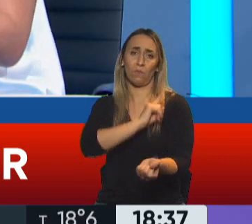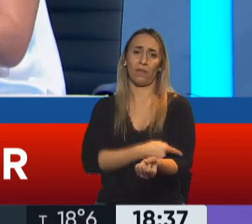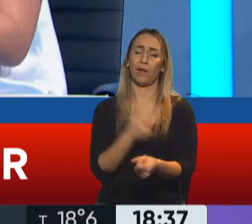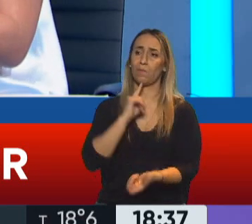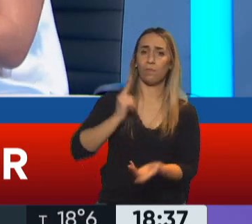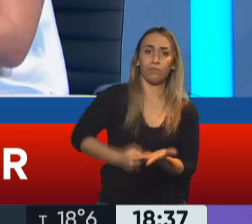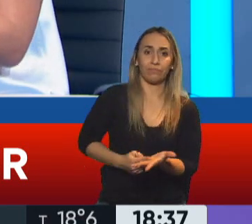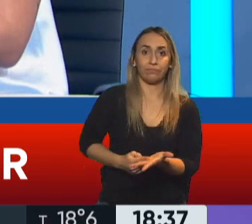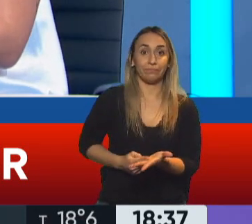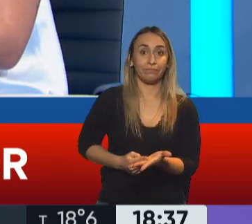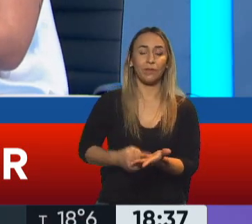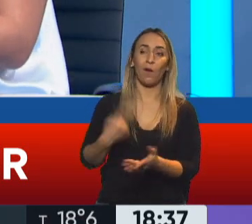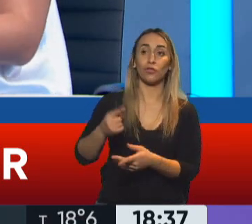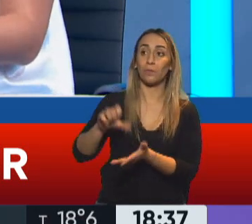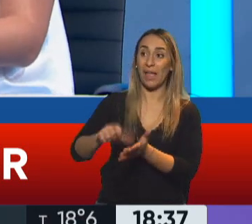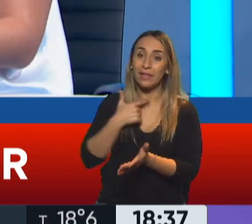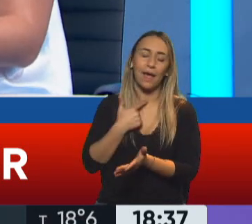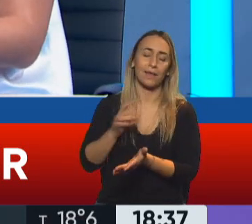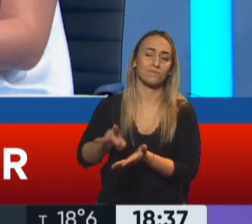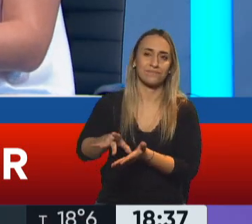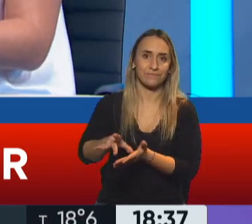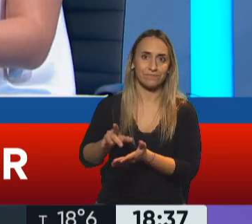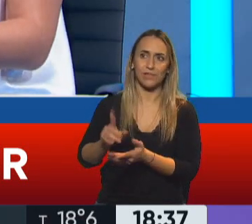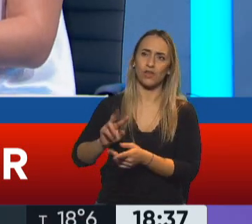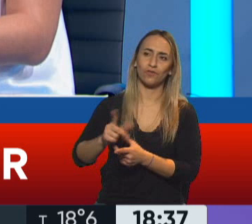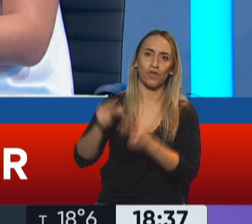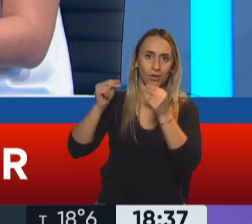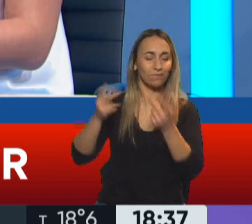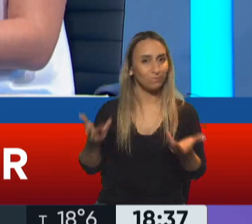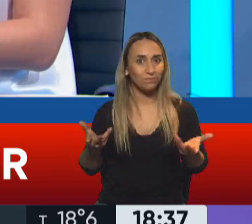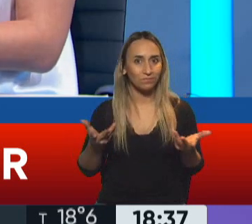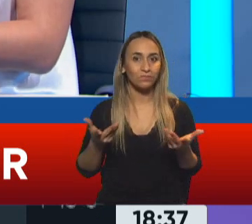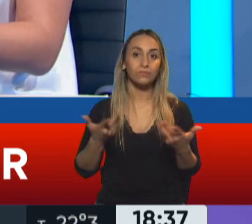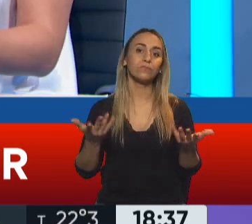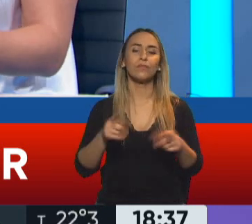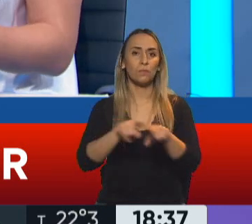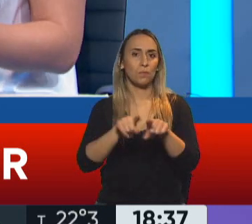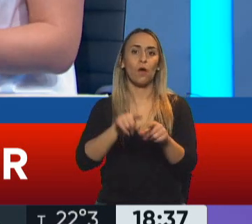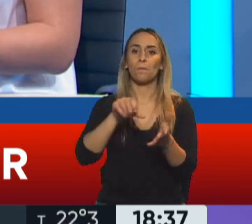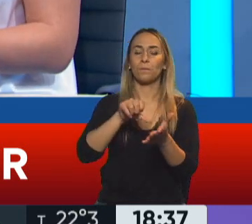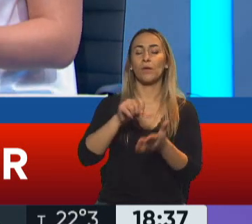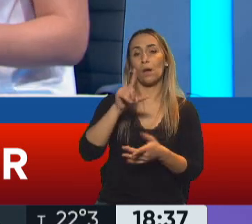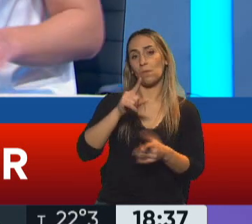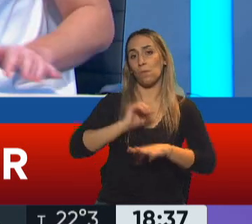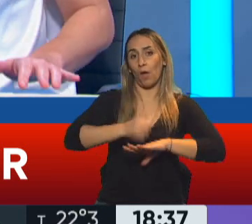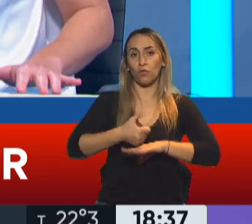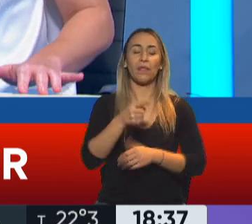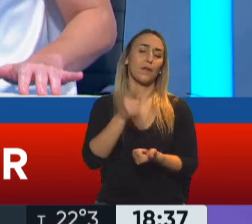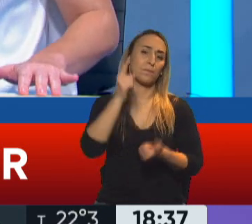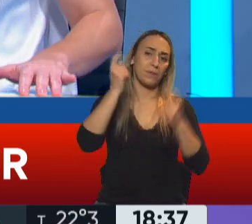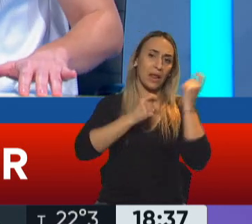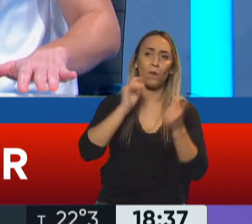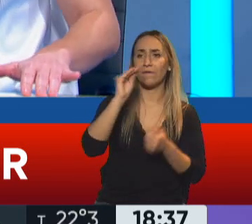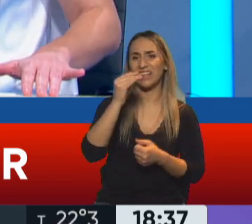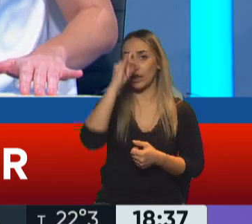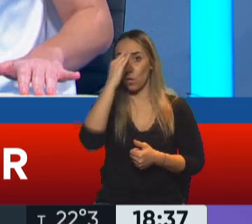que quieran hacer otros países. Básicamente, esta posición tanto de Paraguay, Uruguay y Brasil de avanzar con el